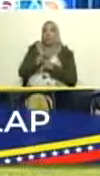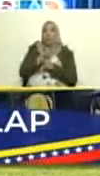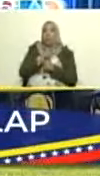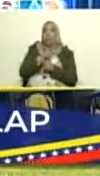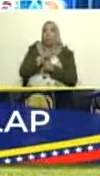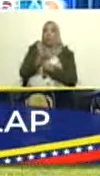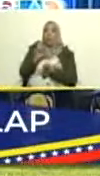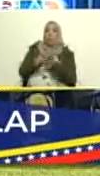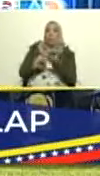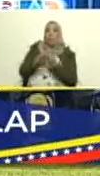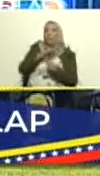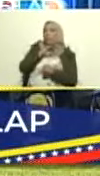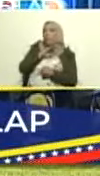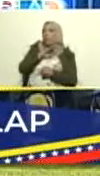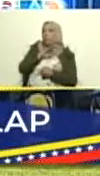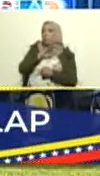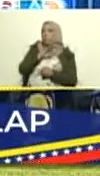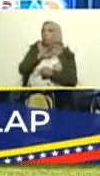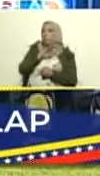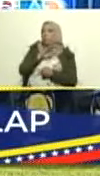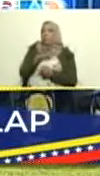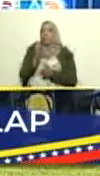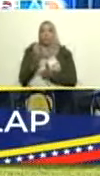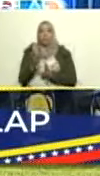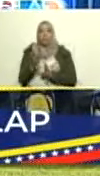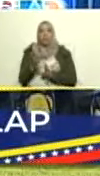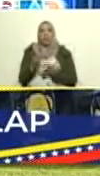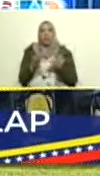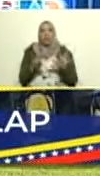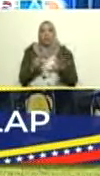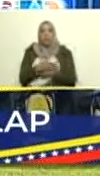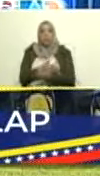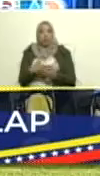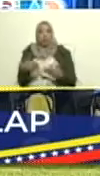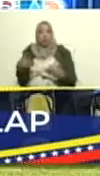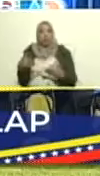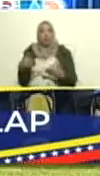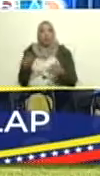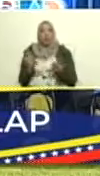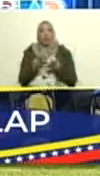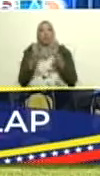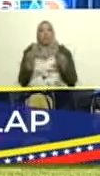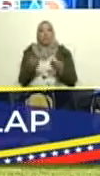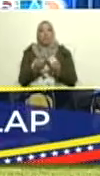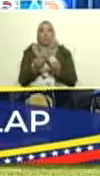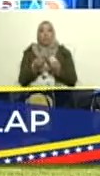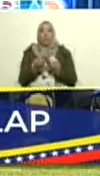creciendo. En la pandemia llegamos a 6 millones de familias